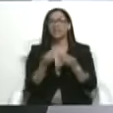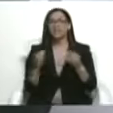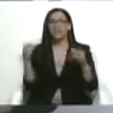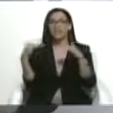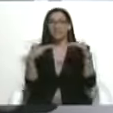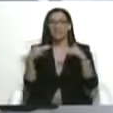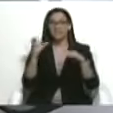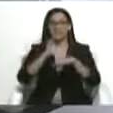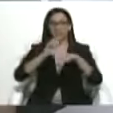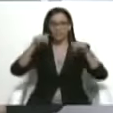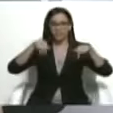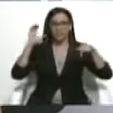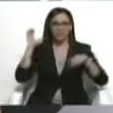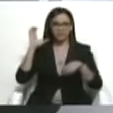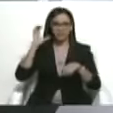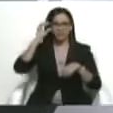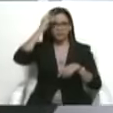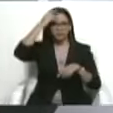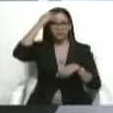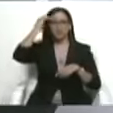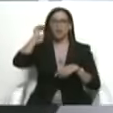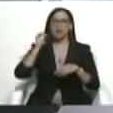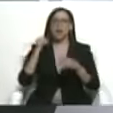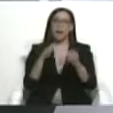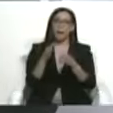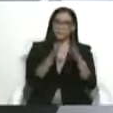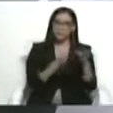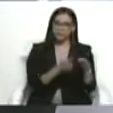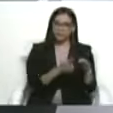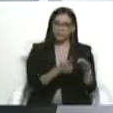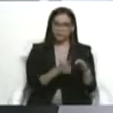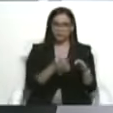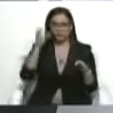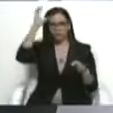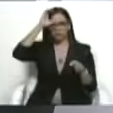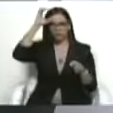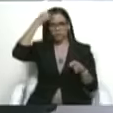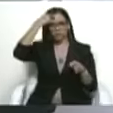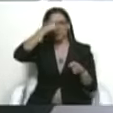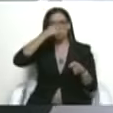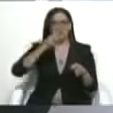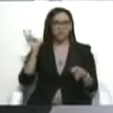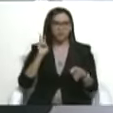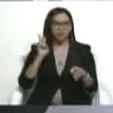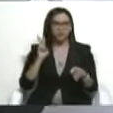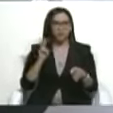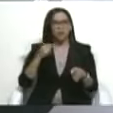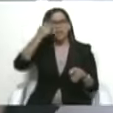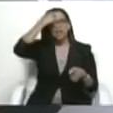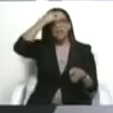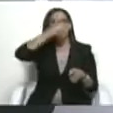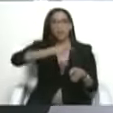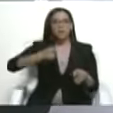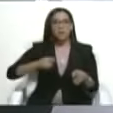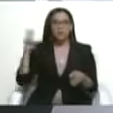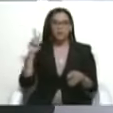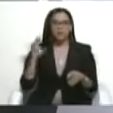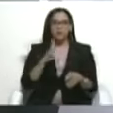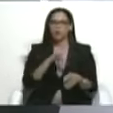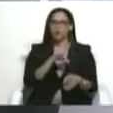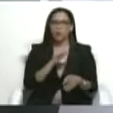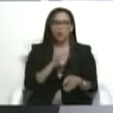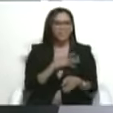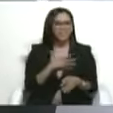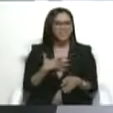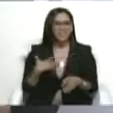Yo siento que aparte de esa fortaleza, también hay otra, la conciencia del pueblo venezolano. El pueblo venezolano no quiere para